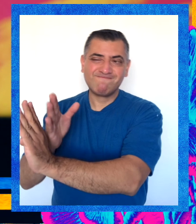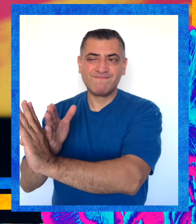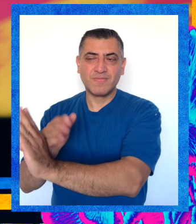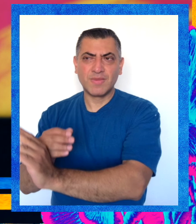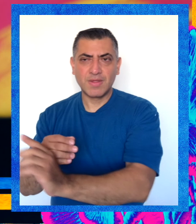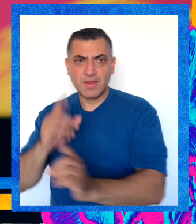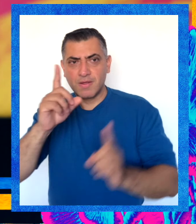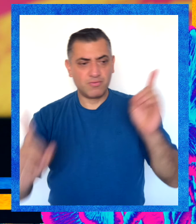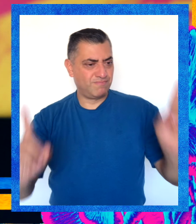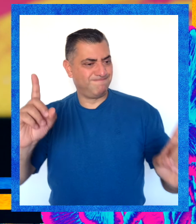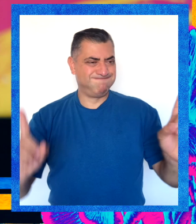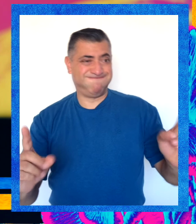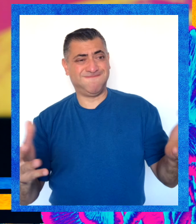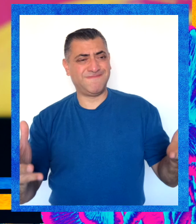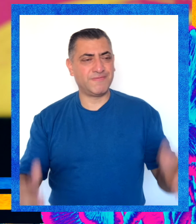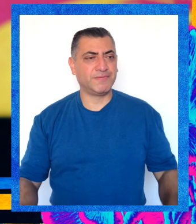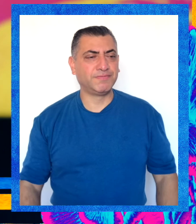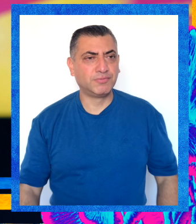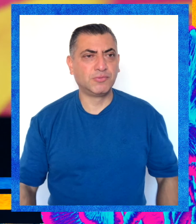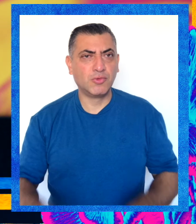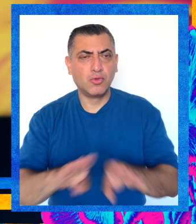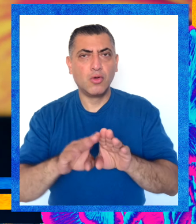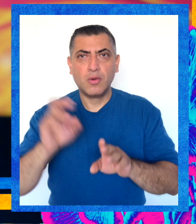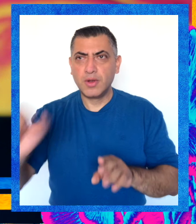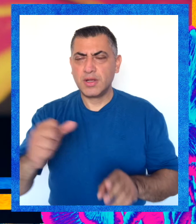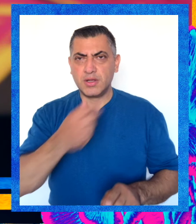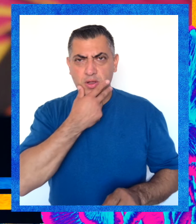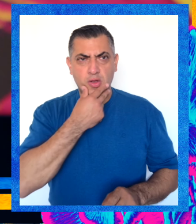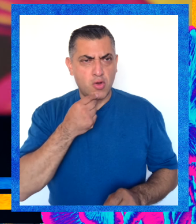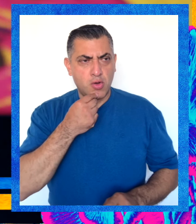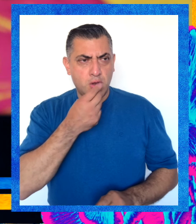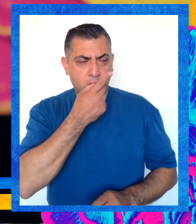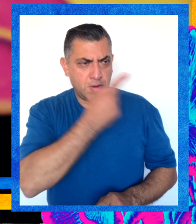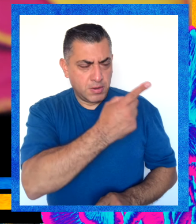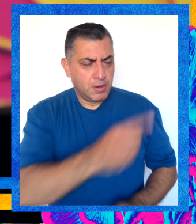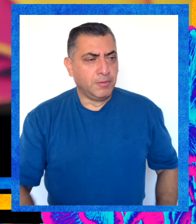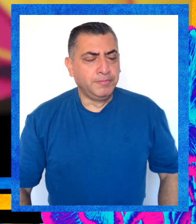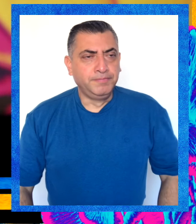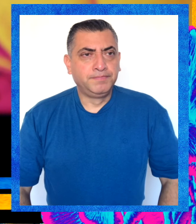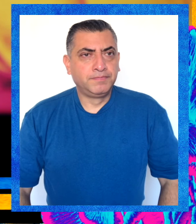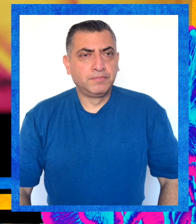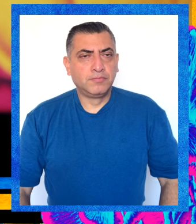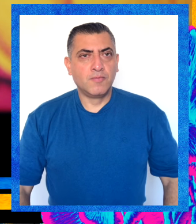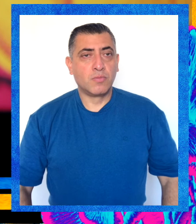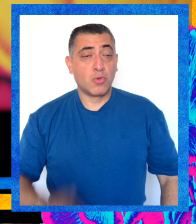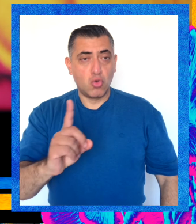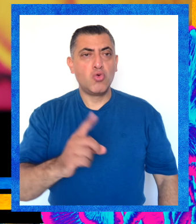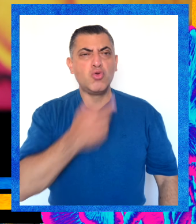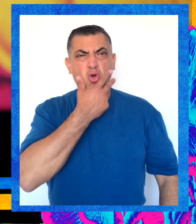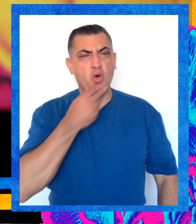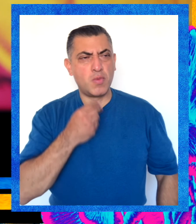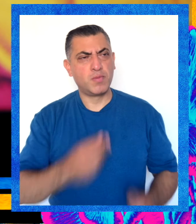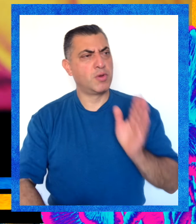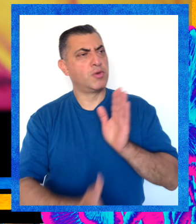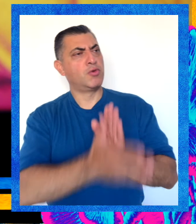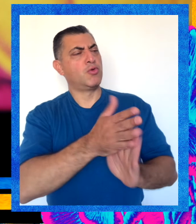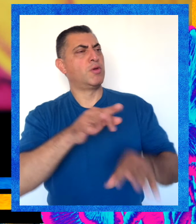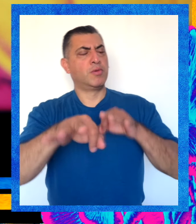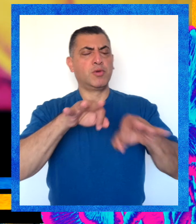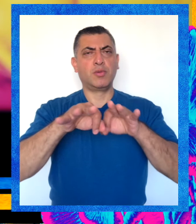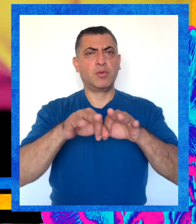correcto pueden imaginar es como aquel hombre que dicen que cada vez que salía de su empresa había junto una relojería